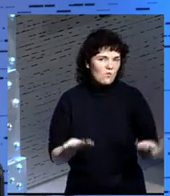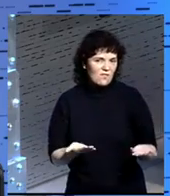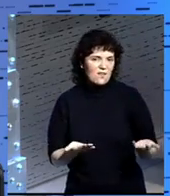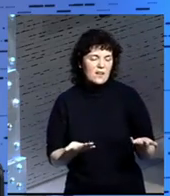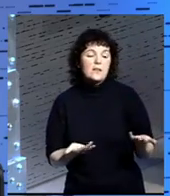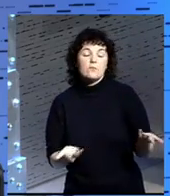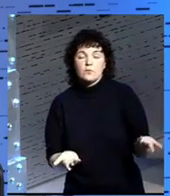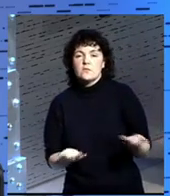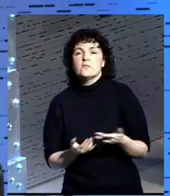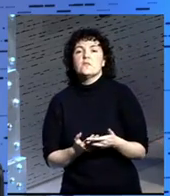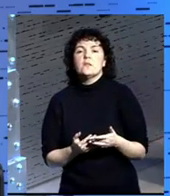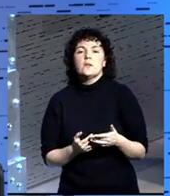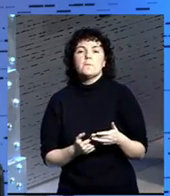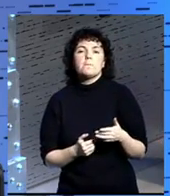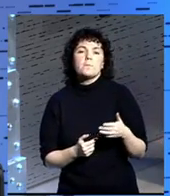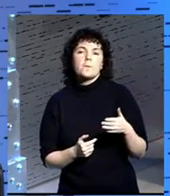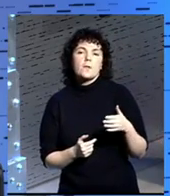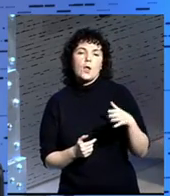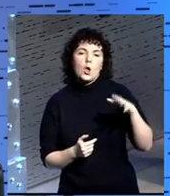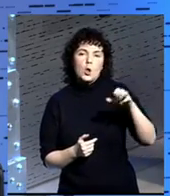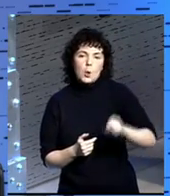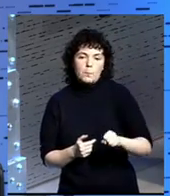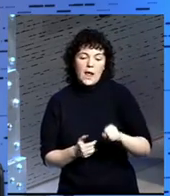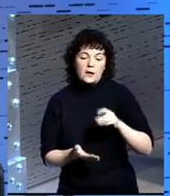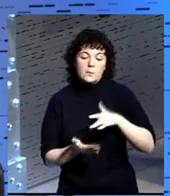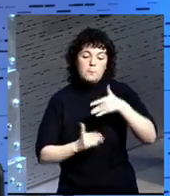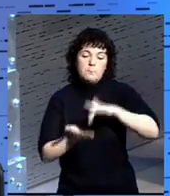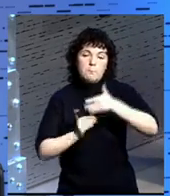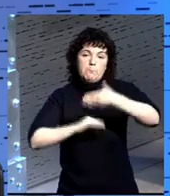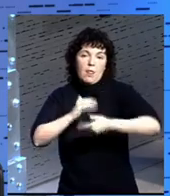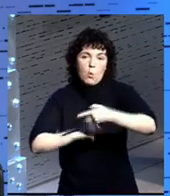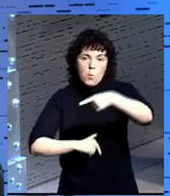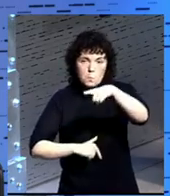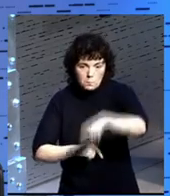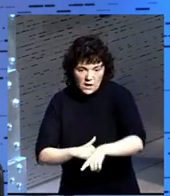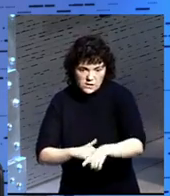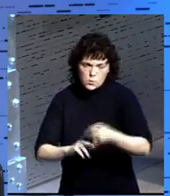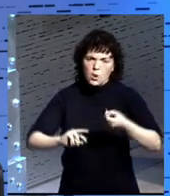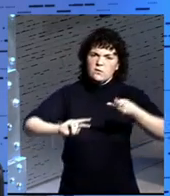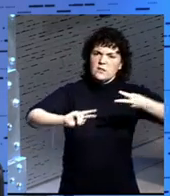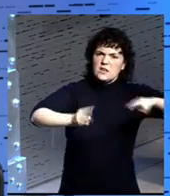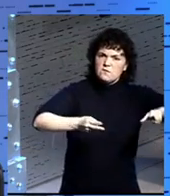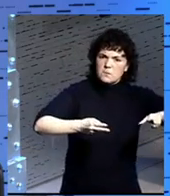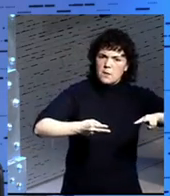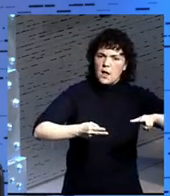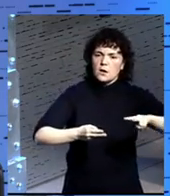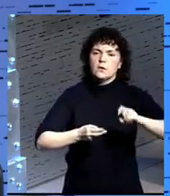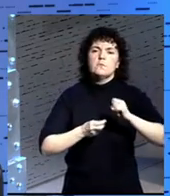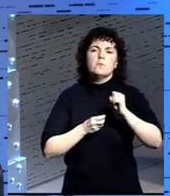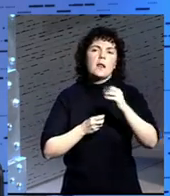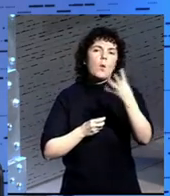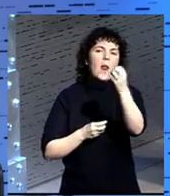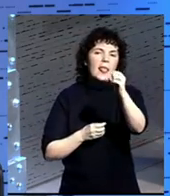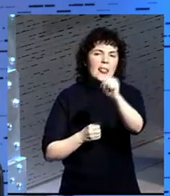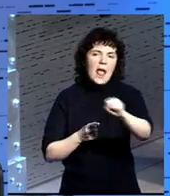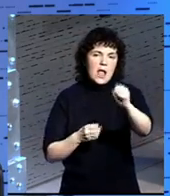comprar un flujo que vence en un mes y transformarlo en un flujo que va a estar 40 años vivo. Eso